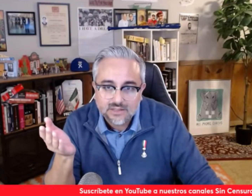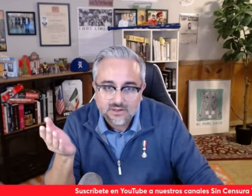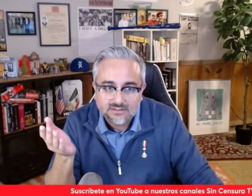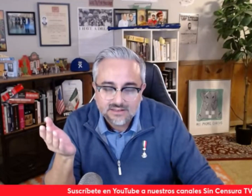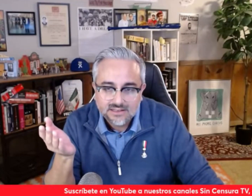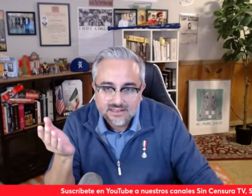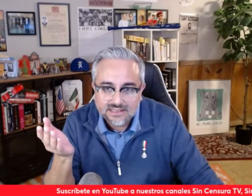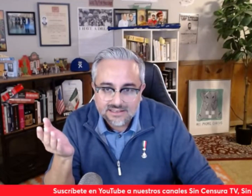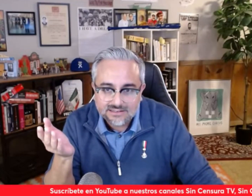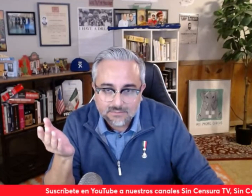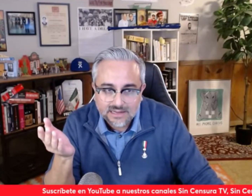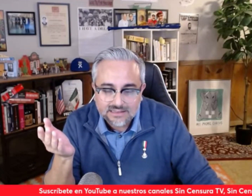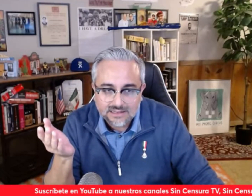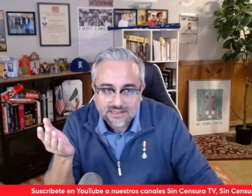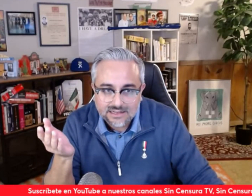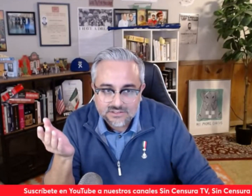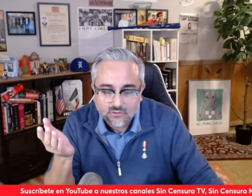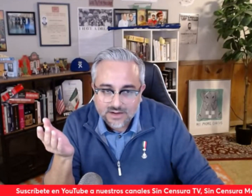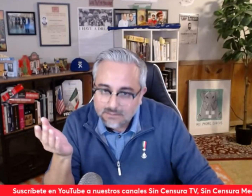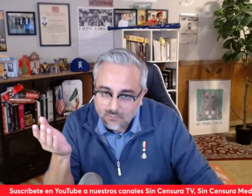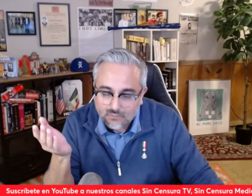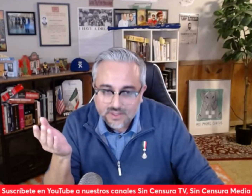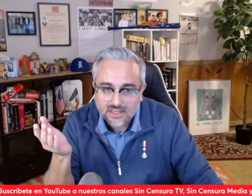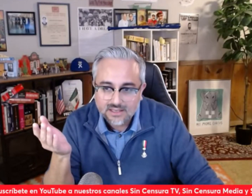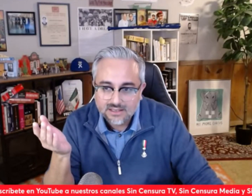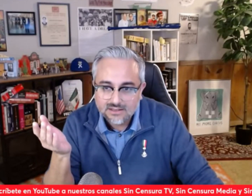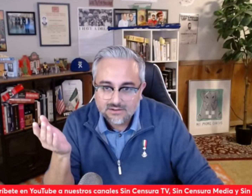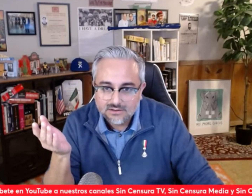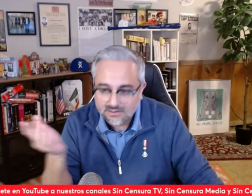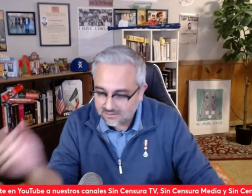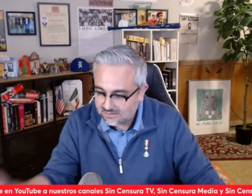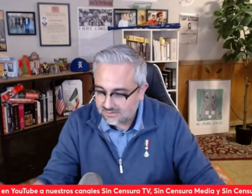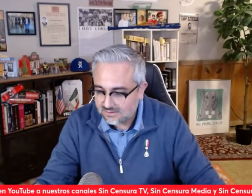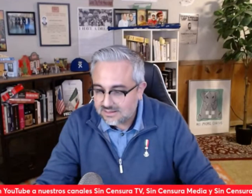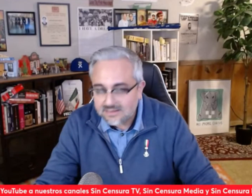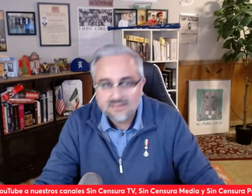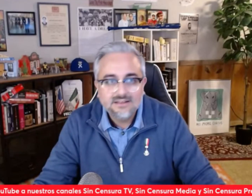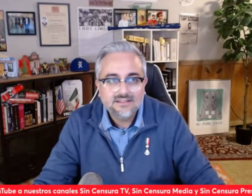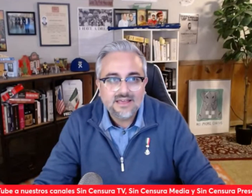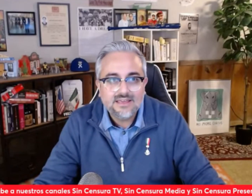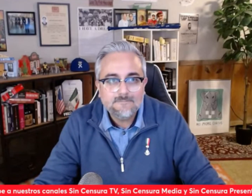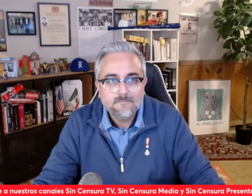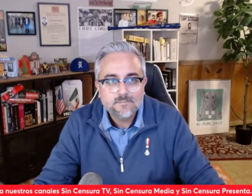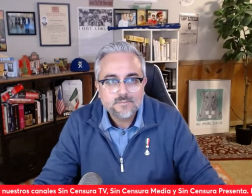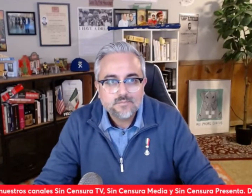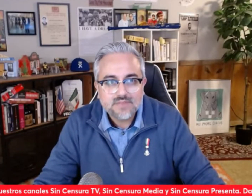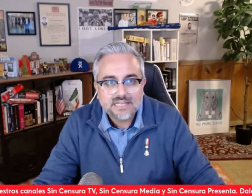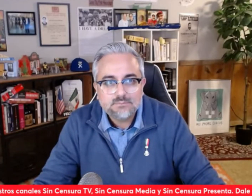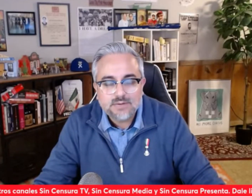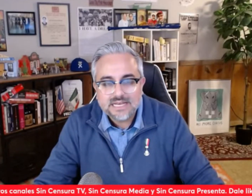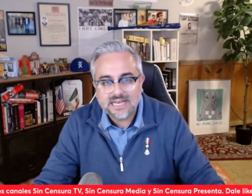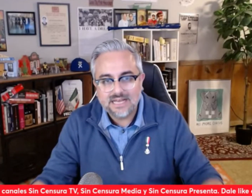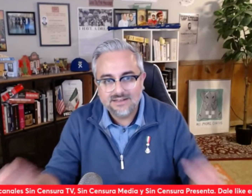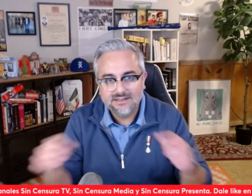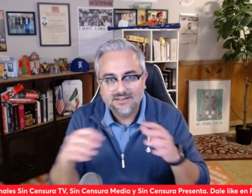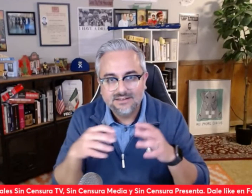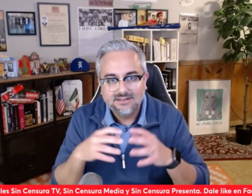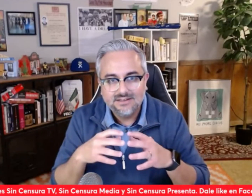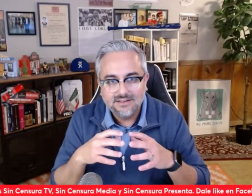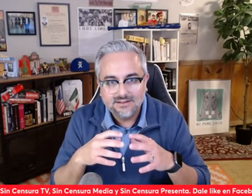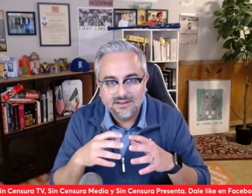los juzgadores que se van a tener que ir a chiflar al monte. Y de ahí